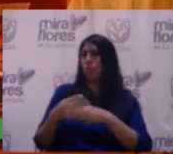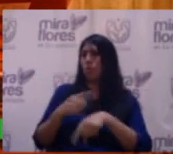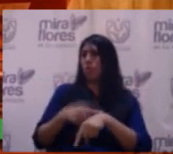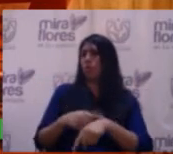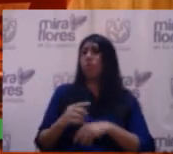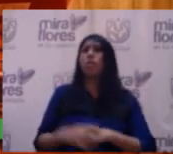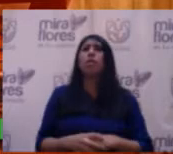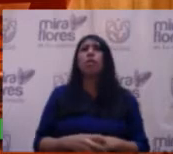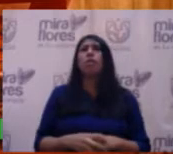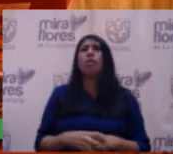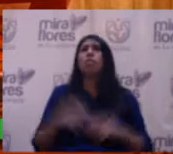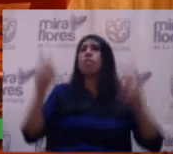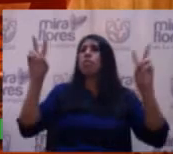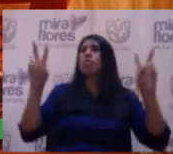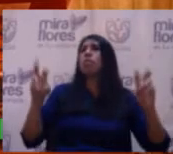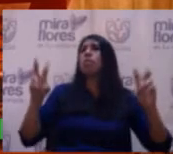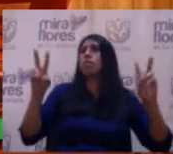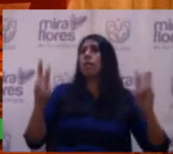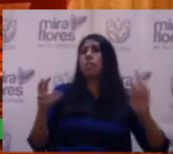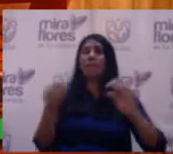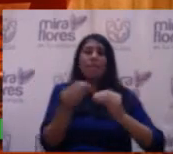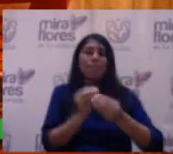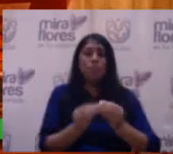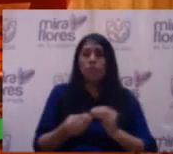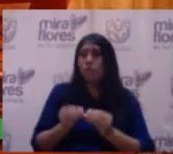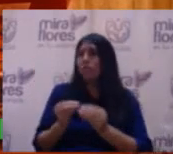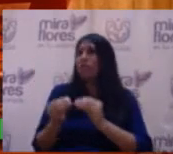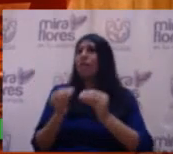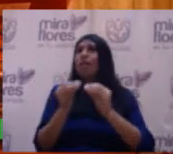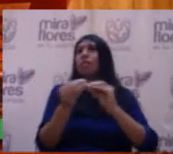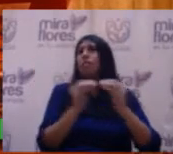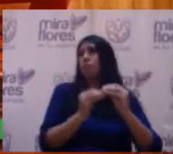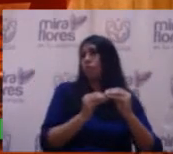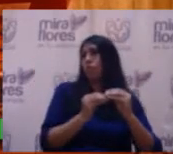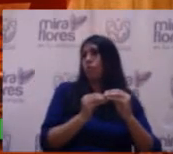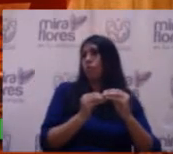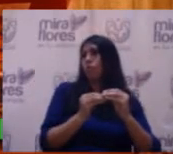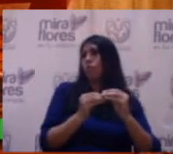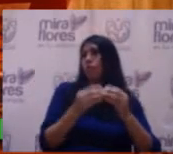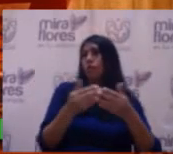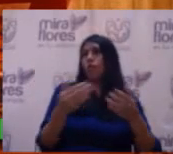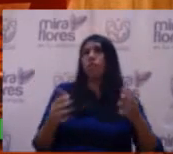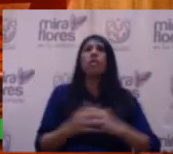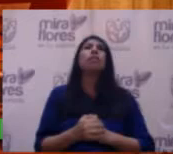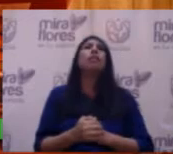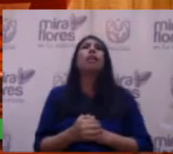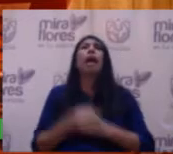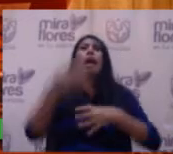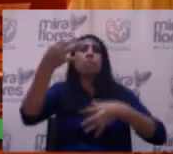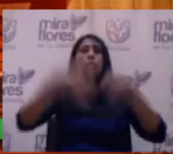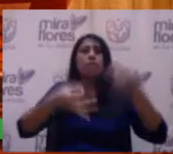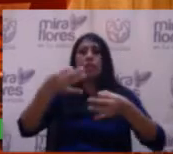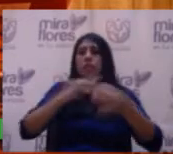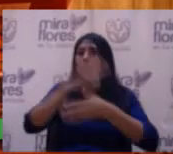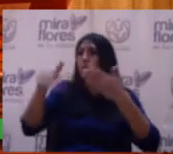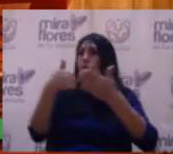ver con temas de modificación de los aparatos administrativos a nivel de todo el